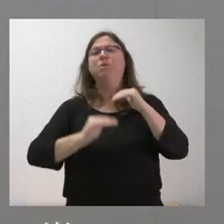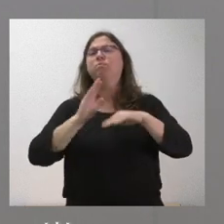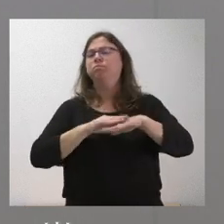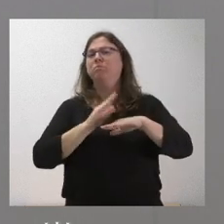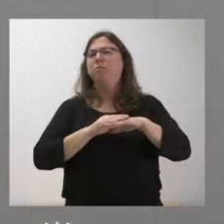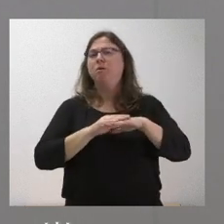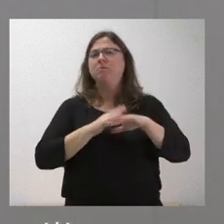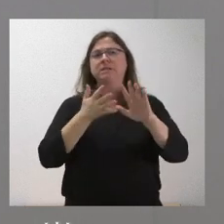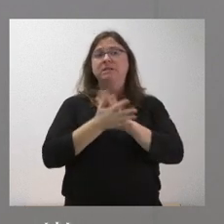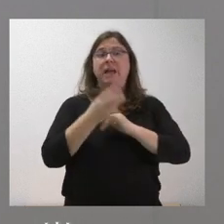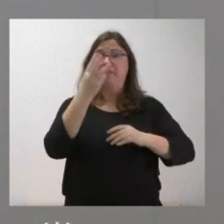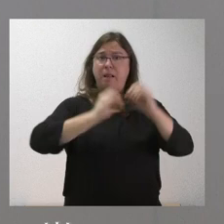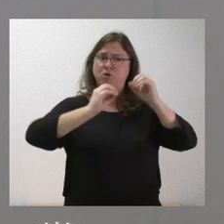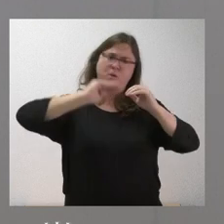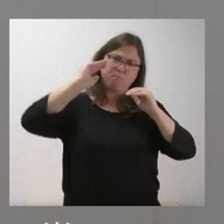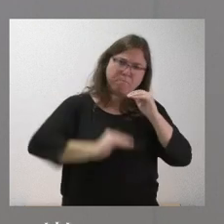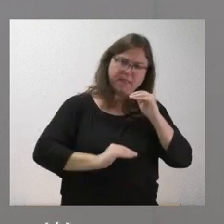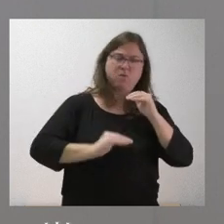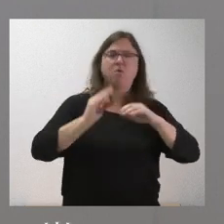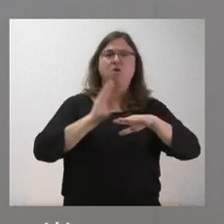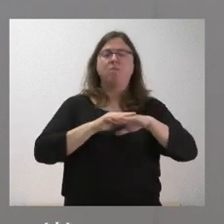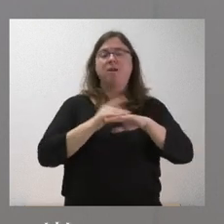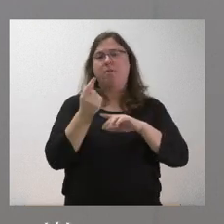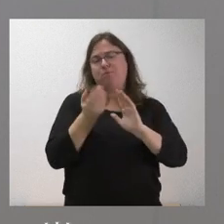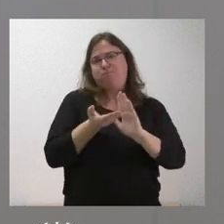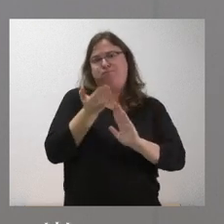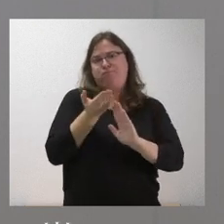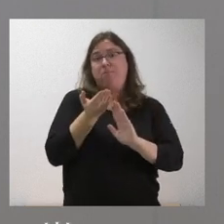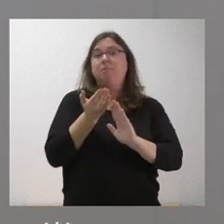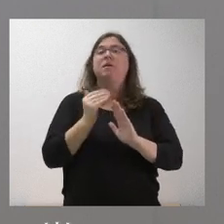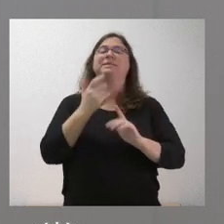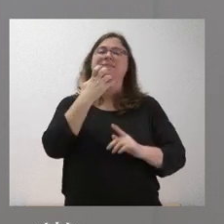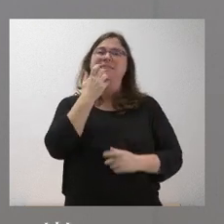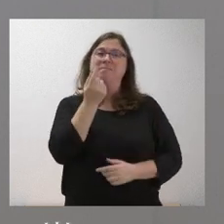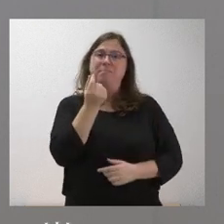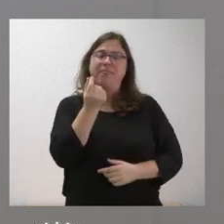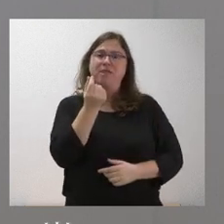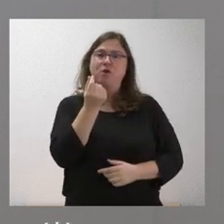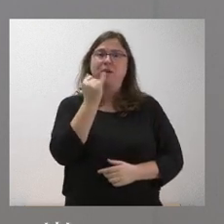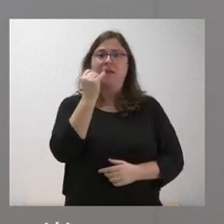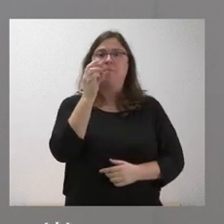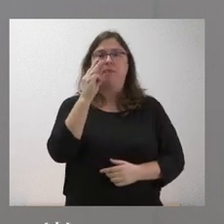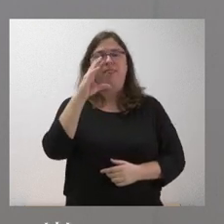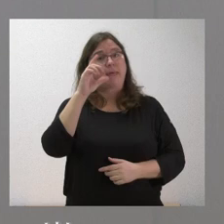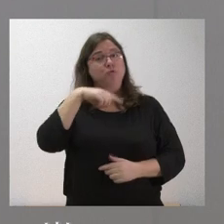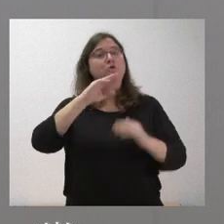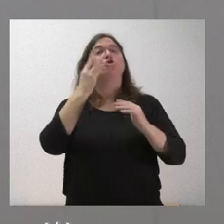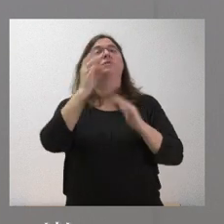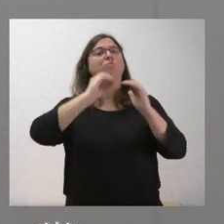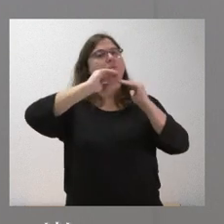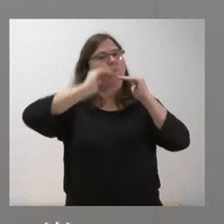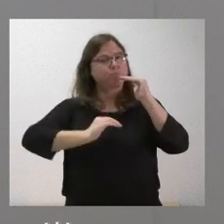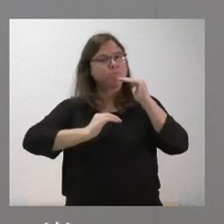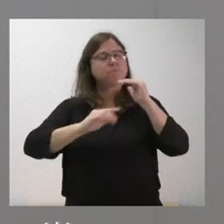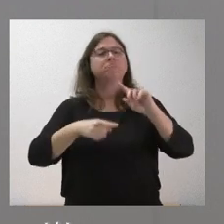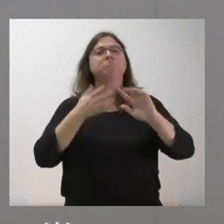debajo del 3% en la inflación en el incremento del ipc y esto